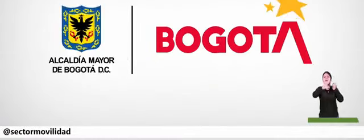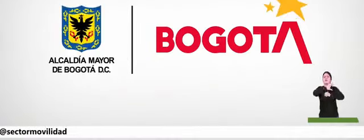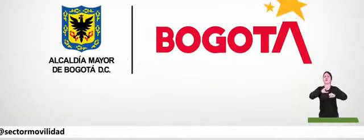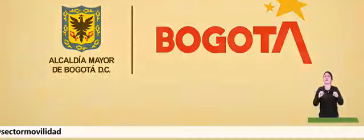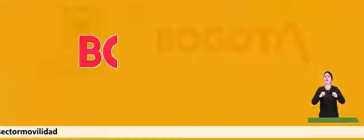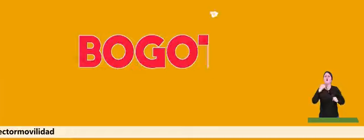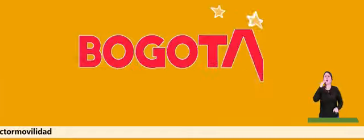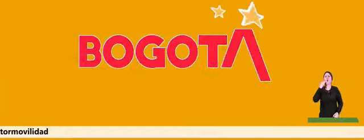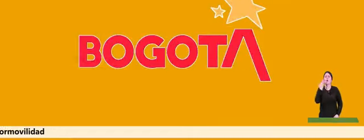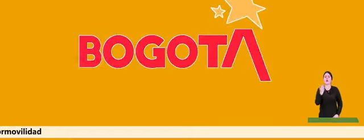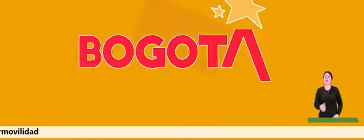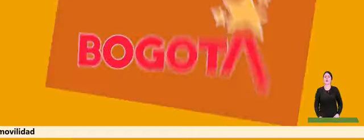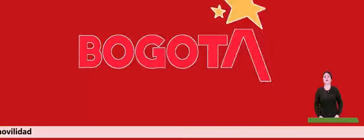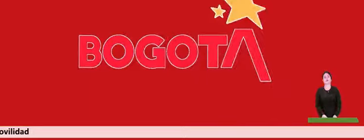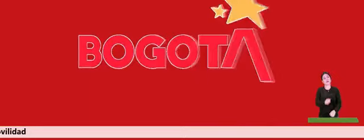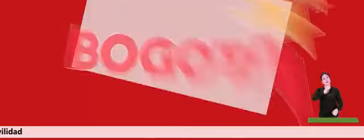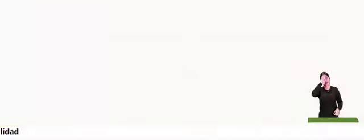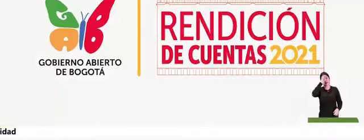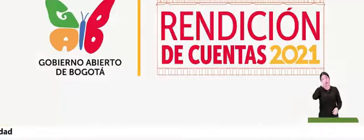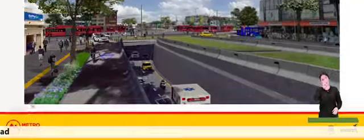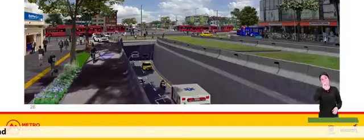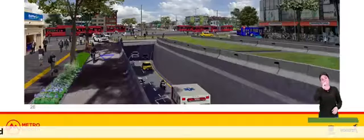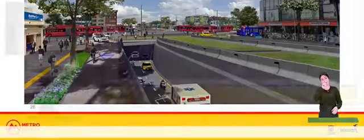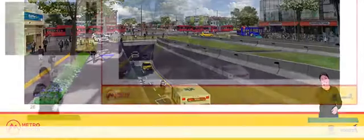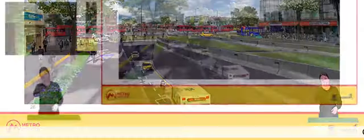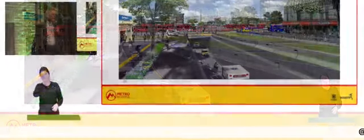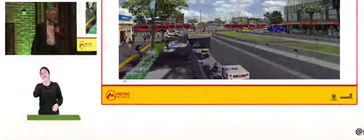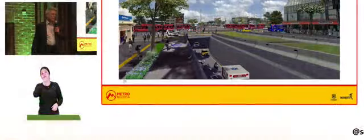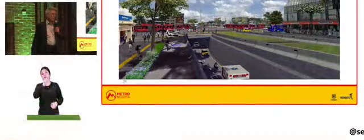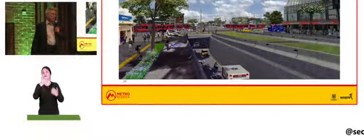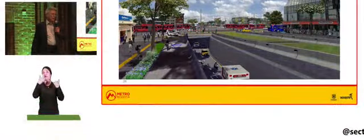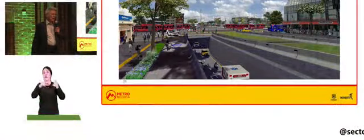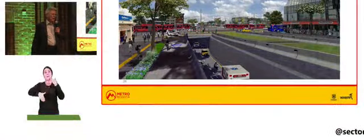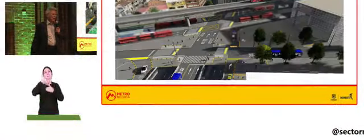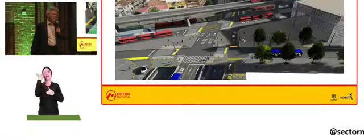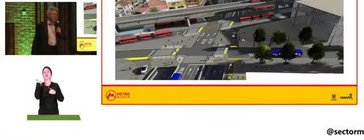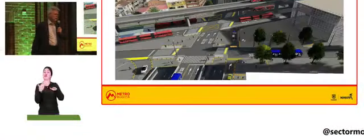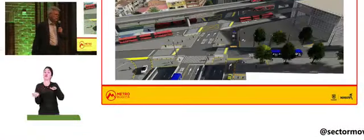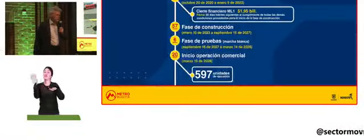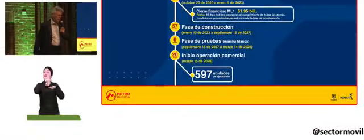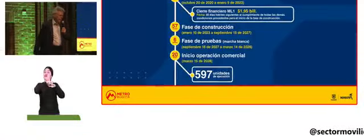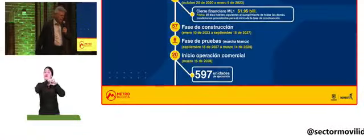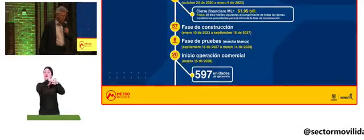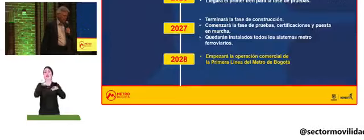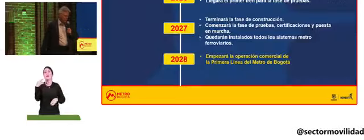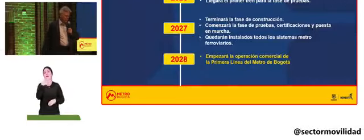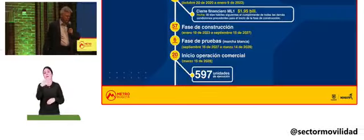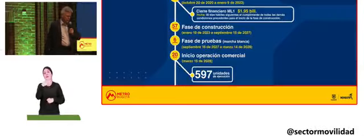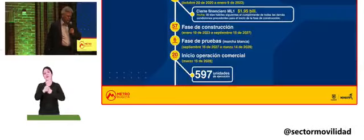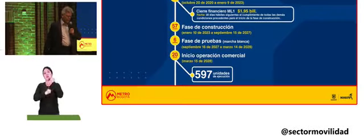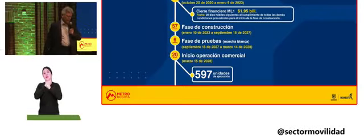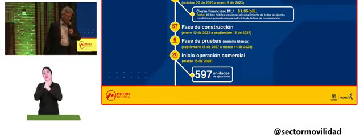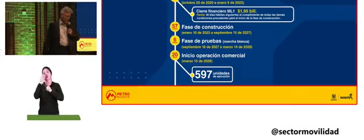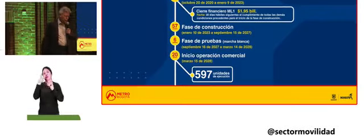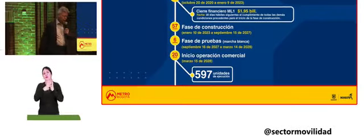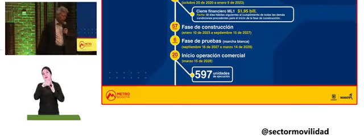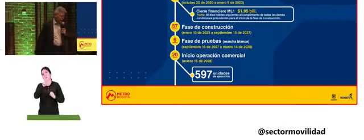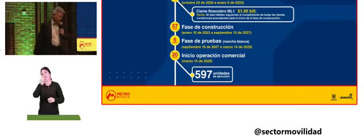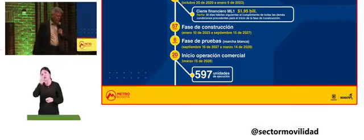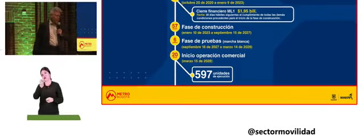Hola, Vanessa. Estaremos operando y montándonos en el metro de Bogotá en marzo de 2028. Ahí tenemos